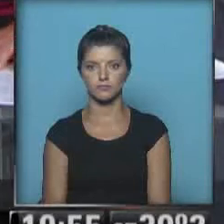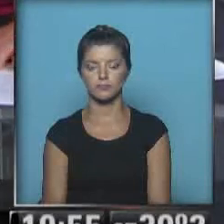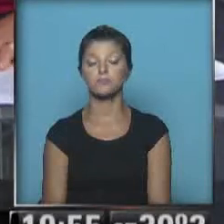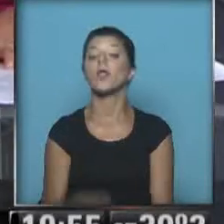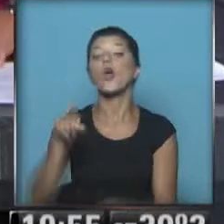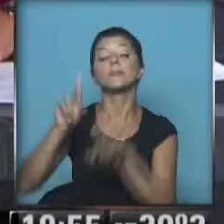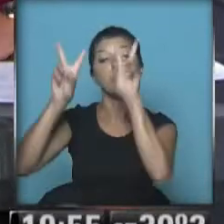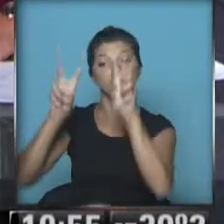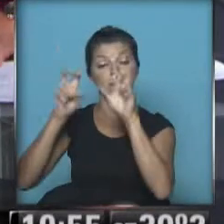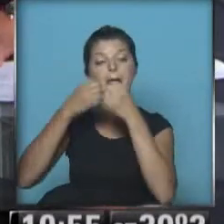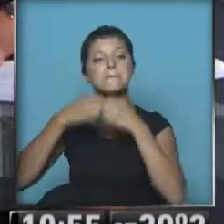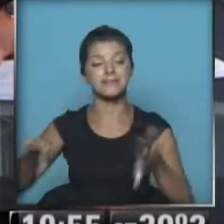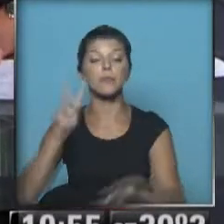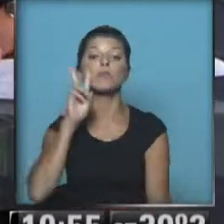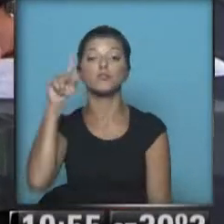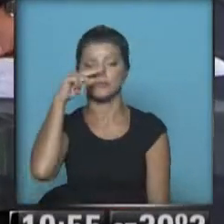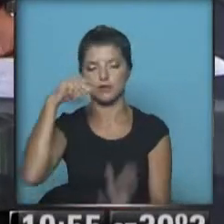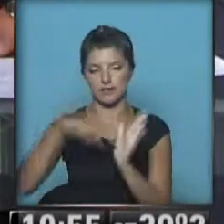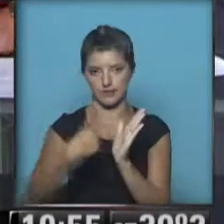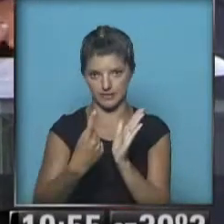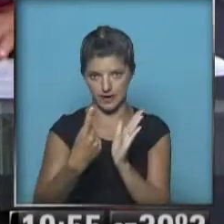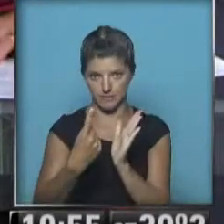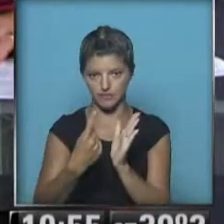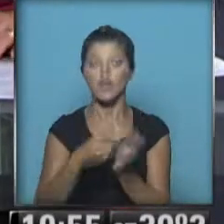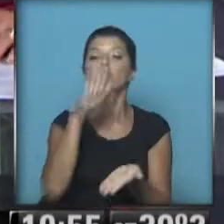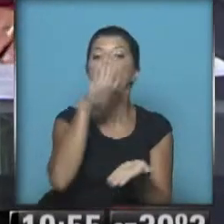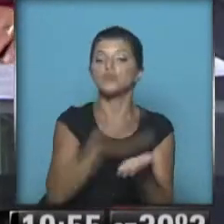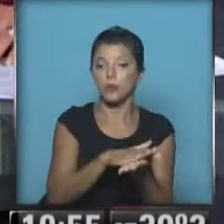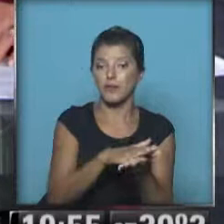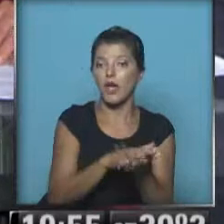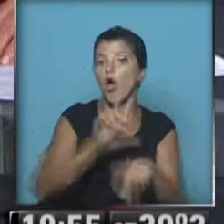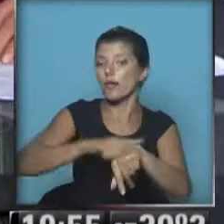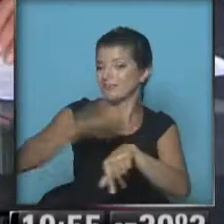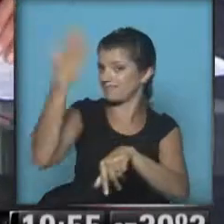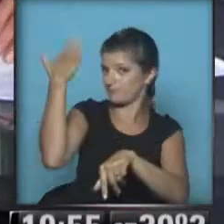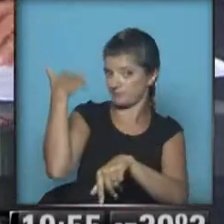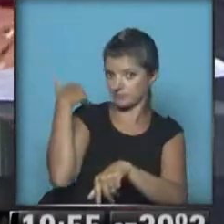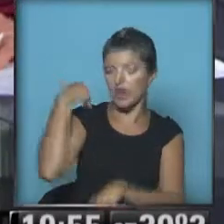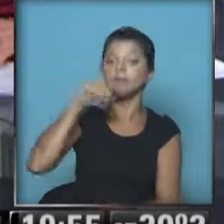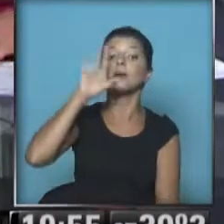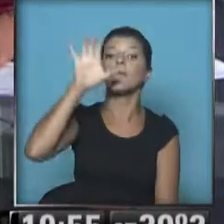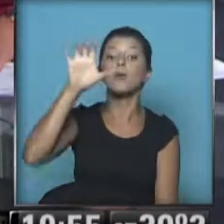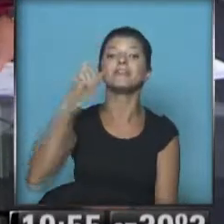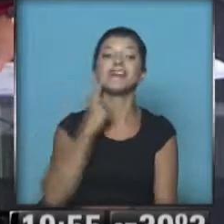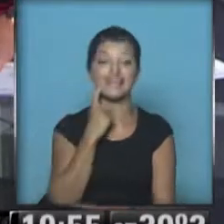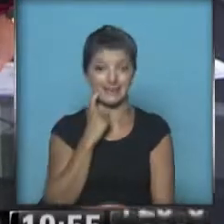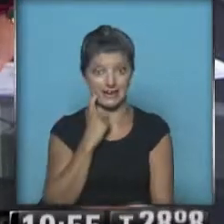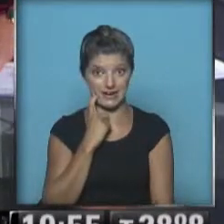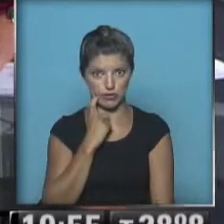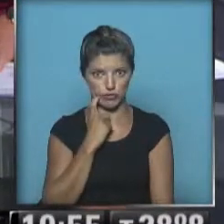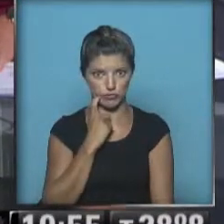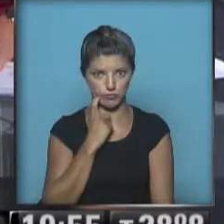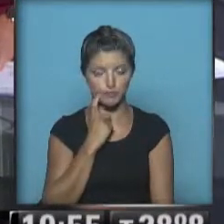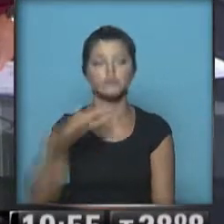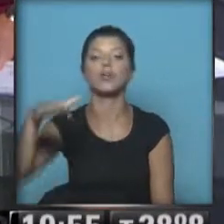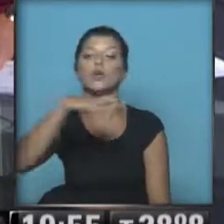Y con este tema comenzamos esta edición central de Visión 7. Tiene que ver con lo sucedido en las últimas horas en la provincia de Entre Ríos, básicamente en la